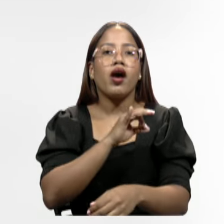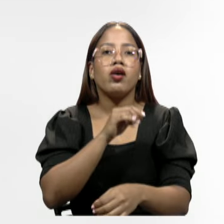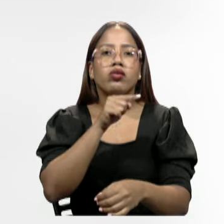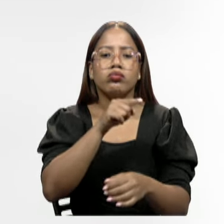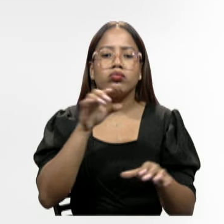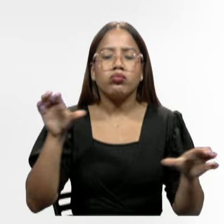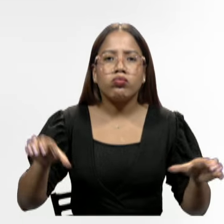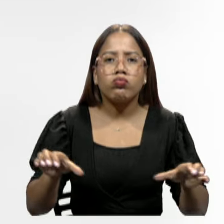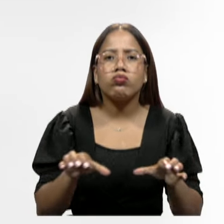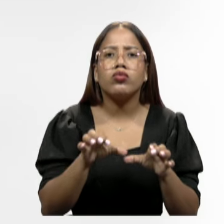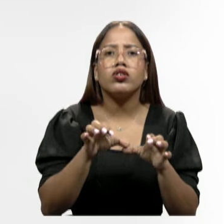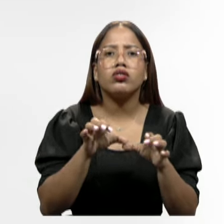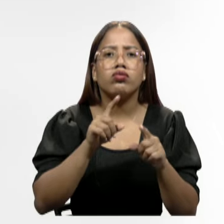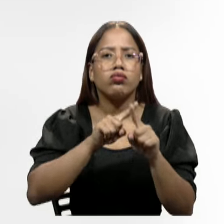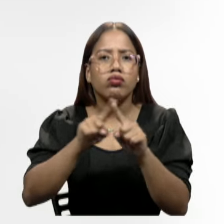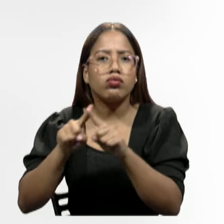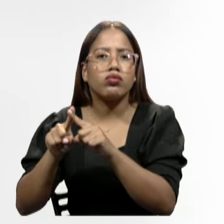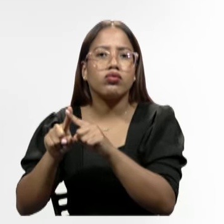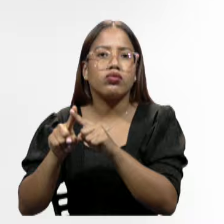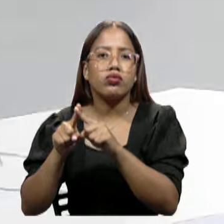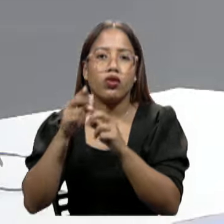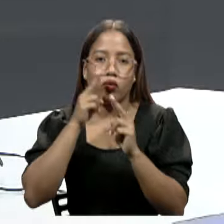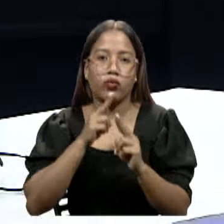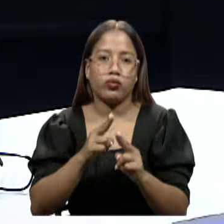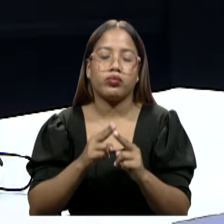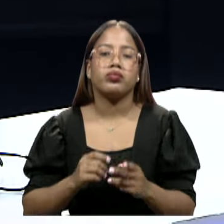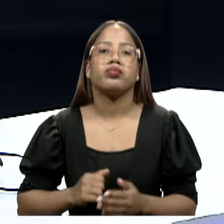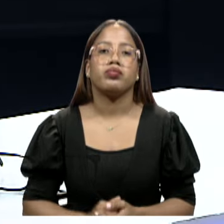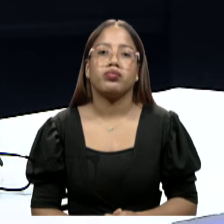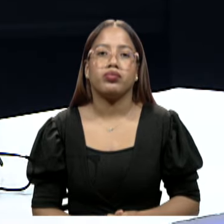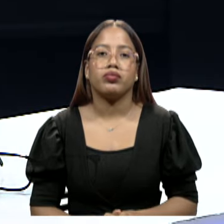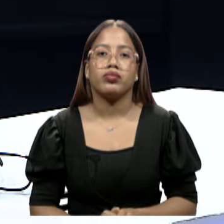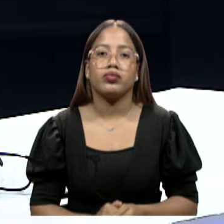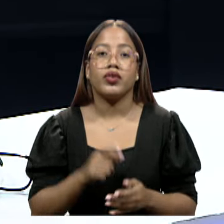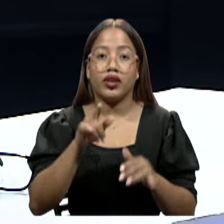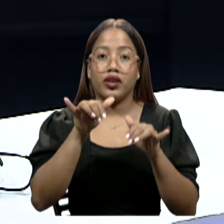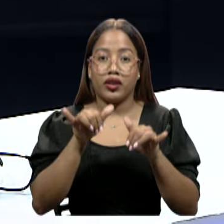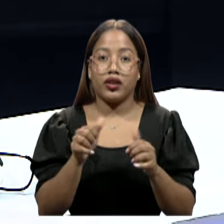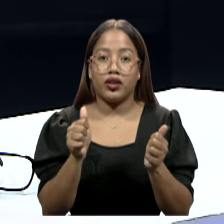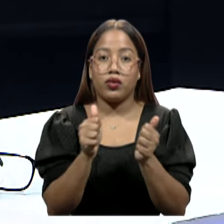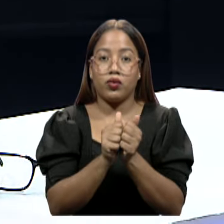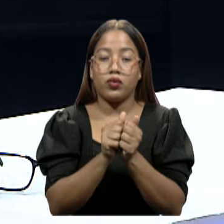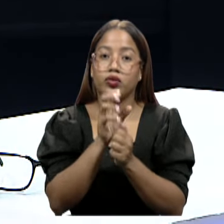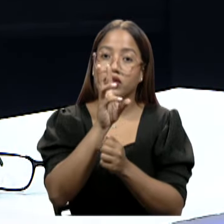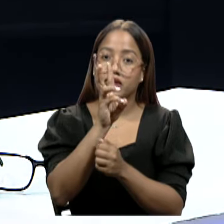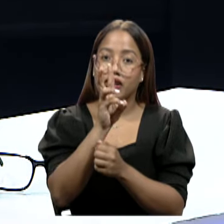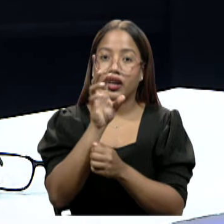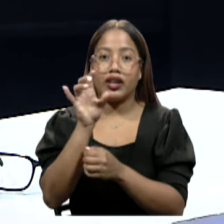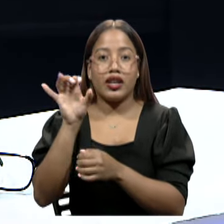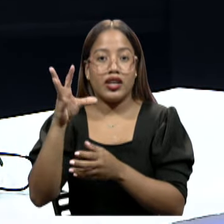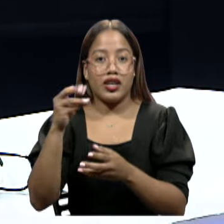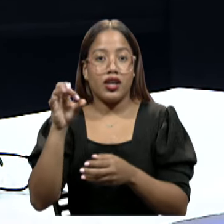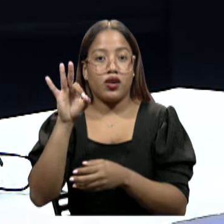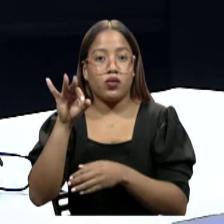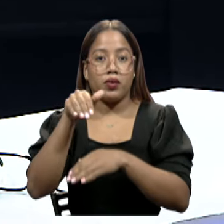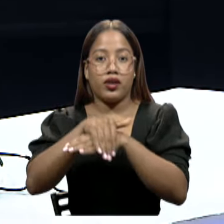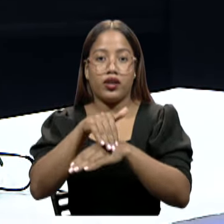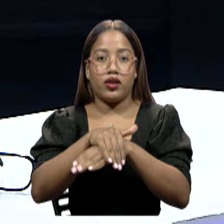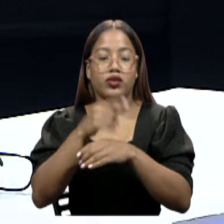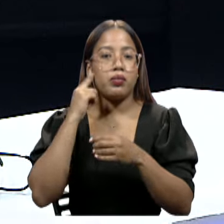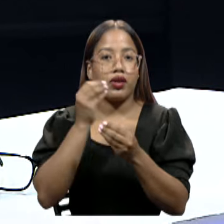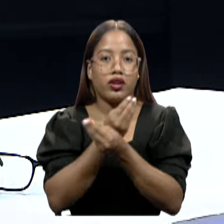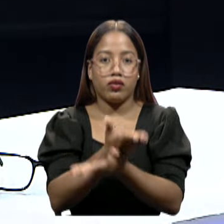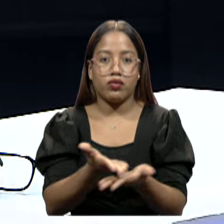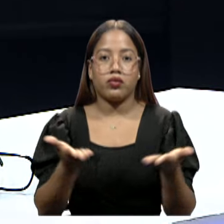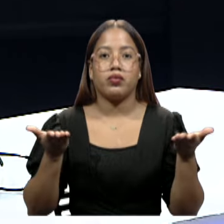Asuntos Agrícolas a título honorífico. Mantenga la sintonía con nosotros, 6 de la tarde y 9 de la noche. Extendemos esta y otras informaciones a nivel